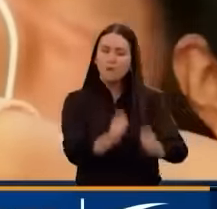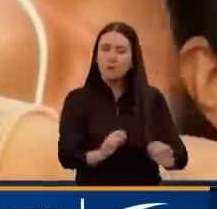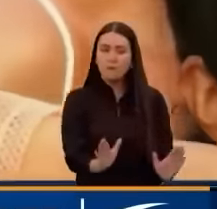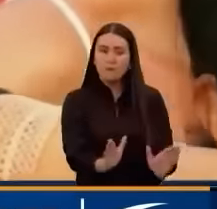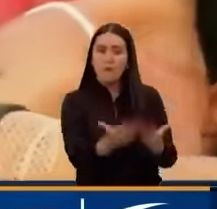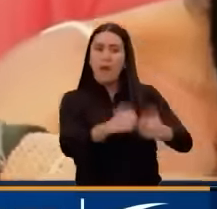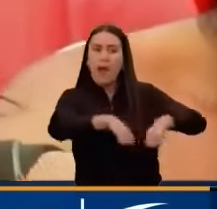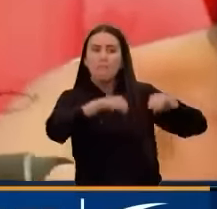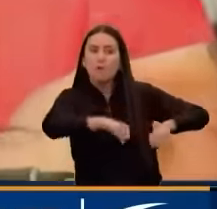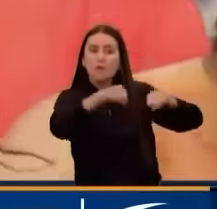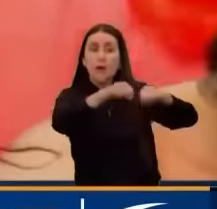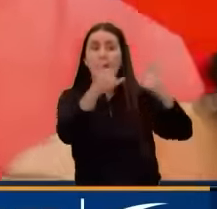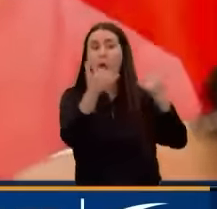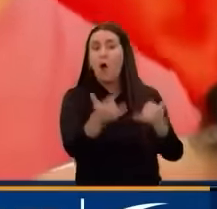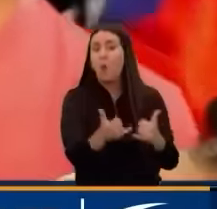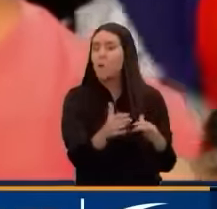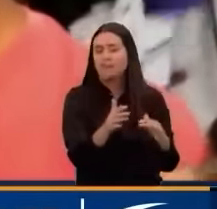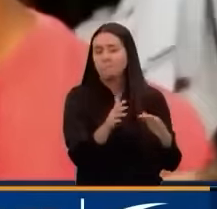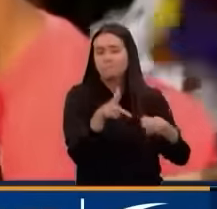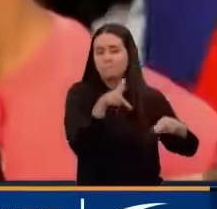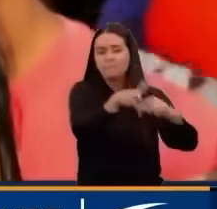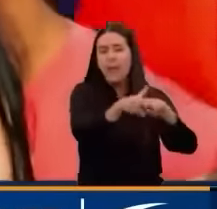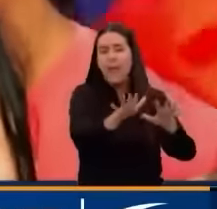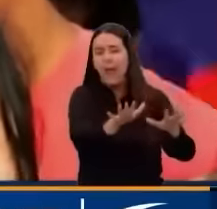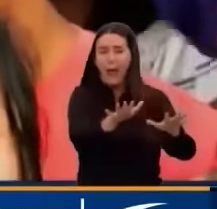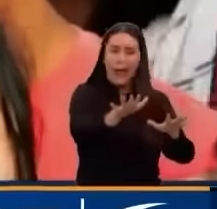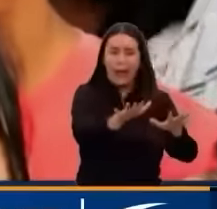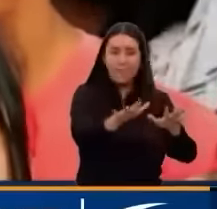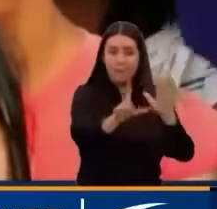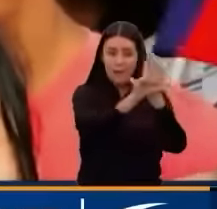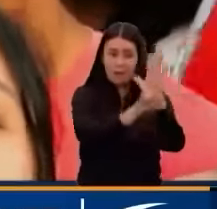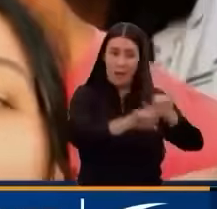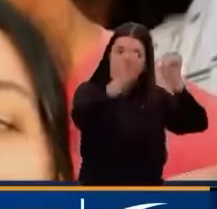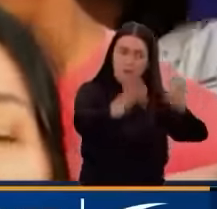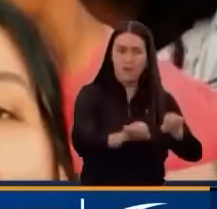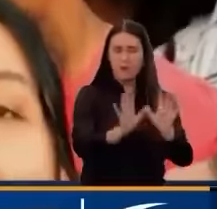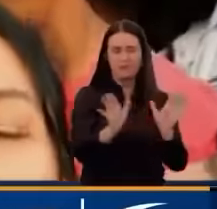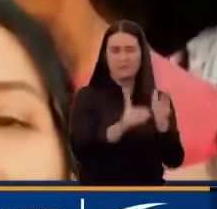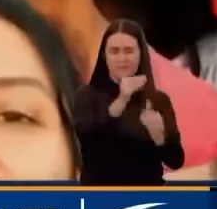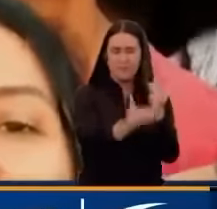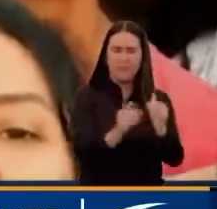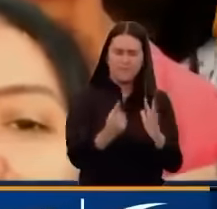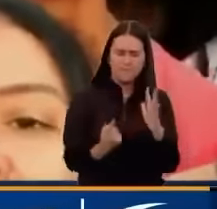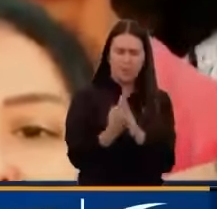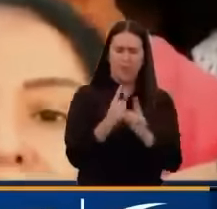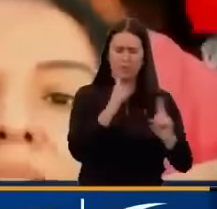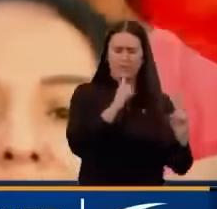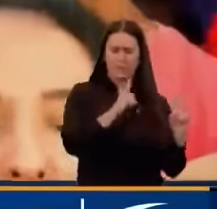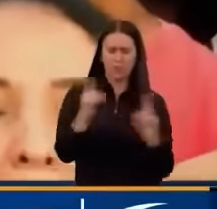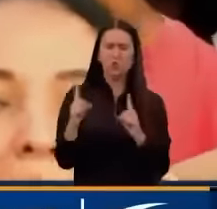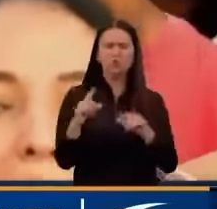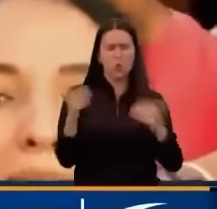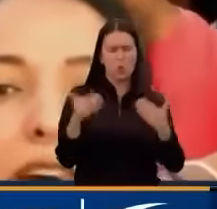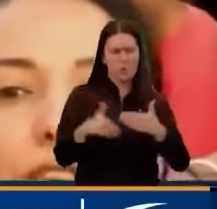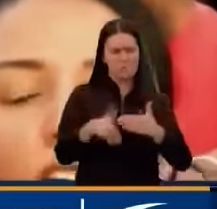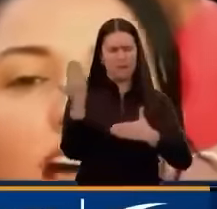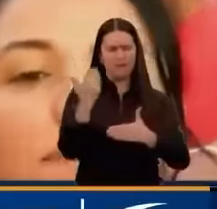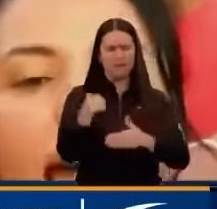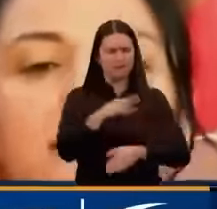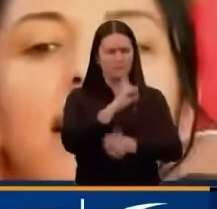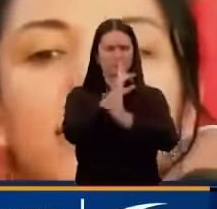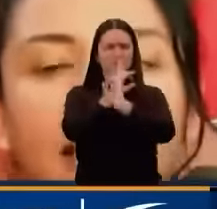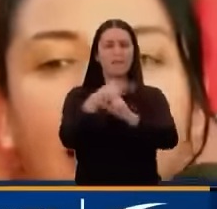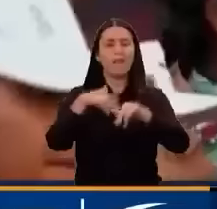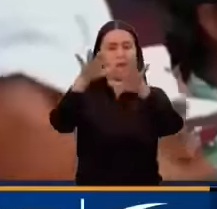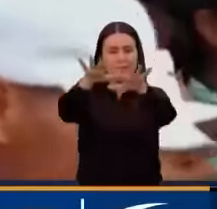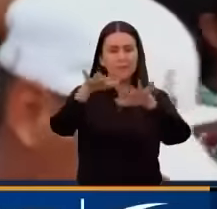valga la pena decir, están en cuidados intensivos en el legislativo. Recordemos cómo empezó en su discurso a ambientar esta propuesta de una Asamblea